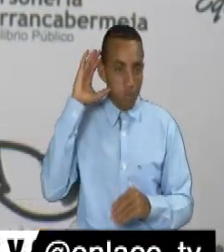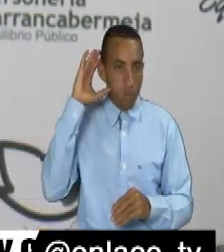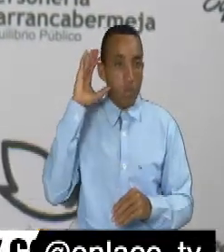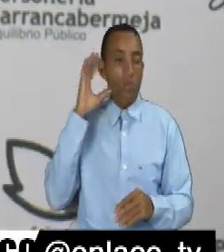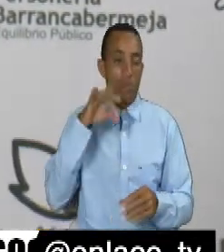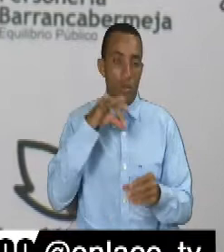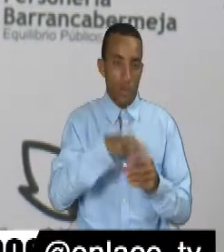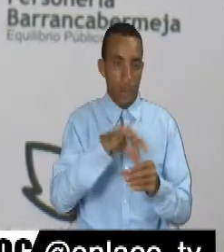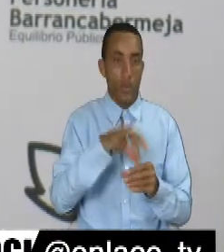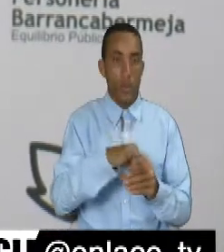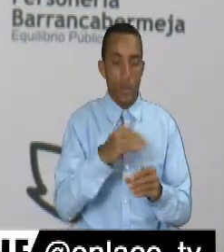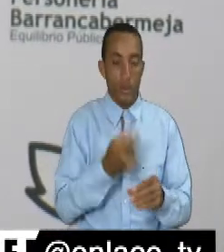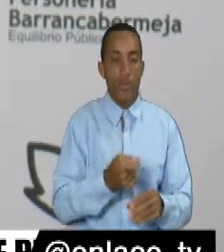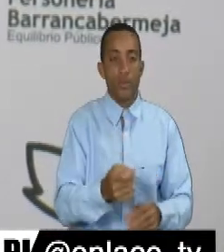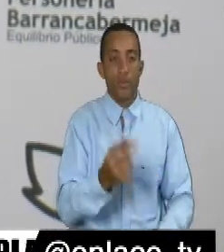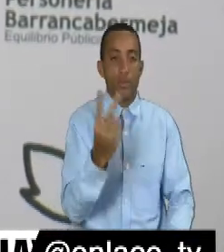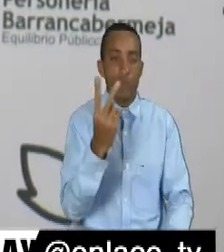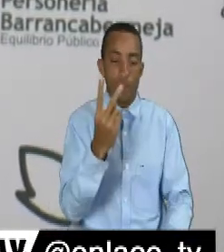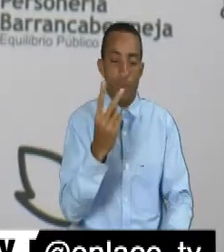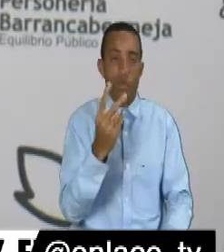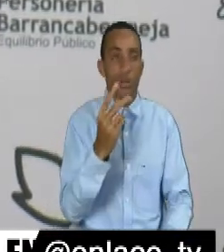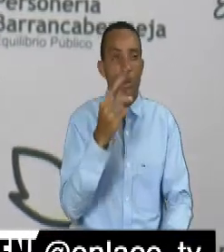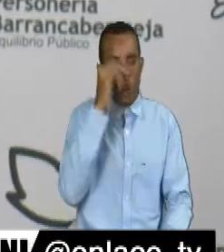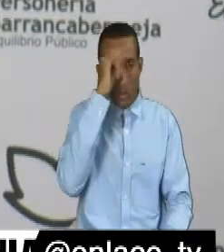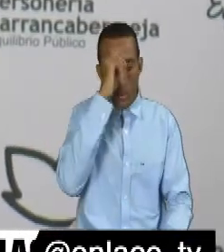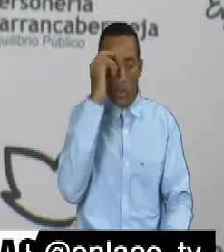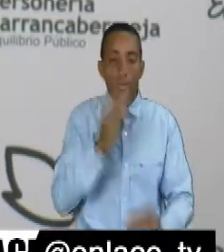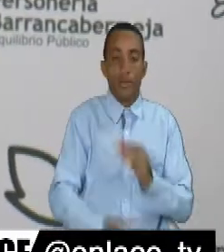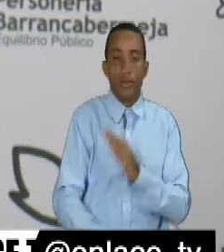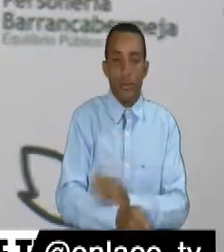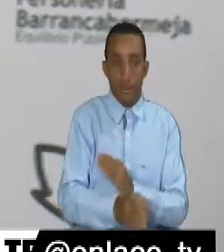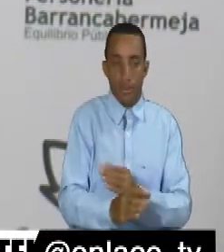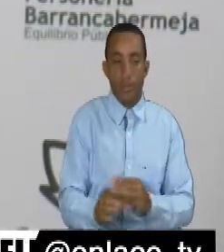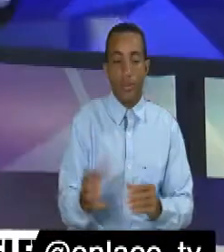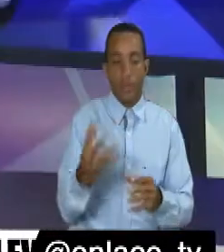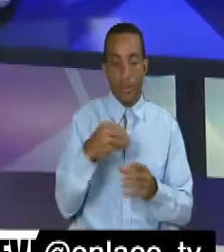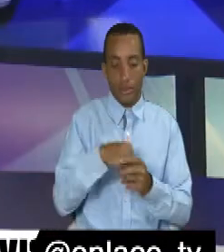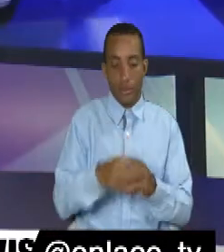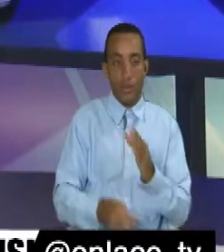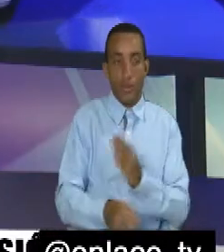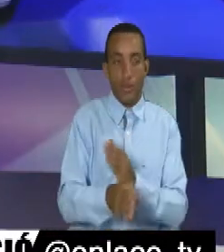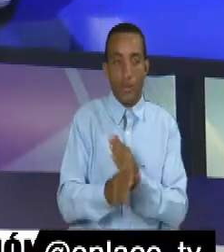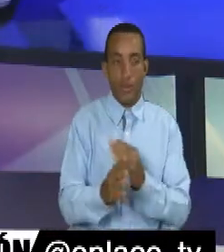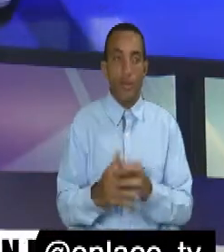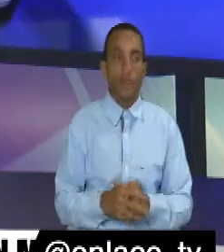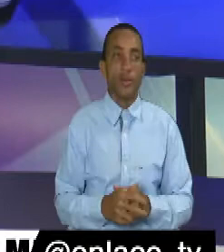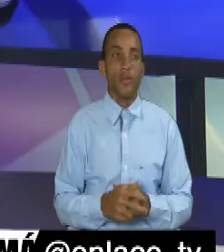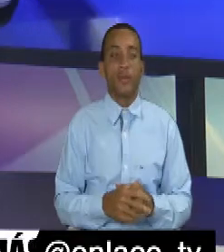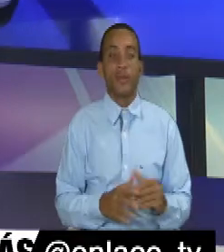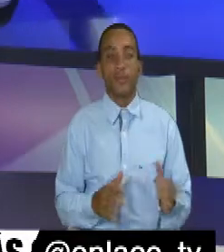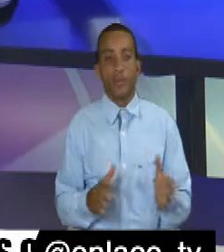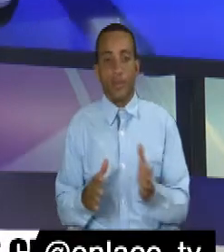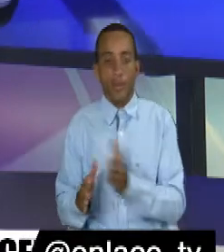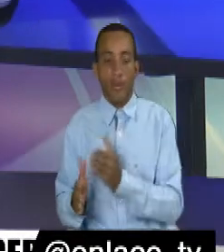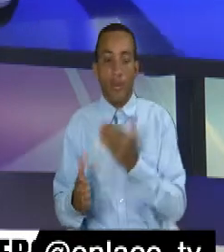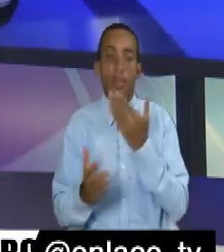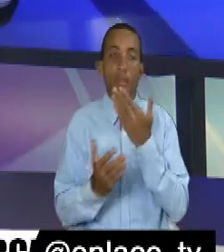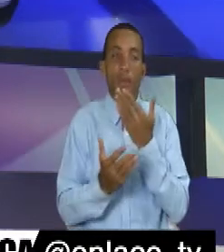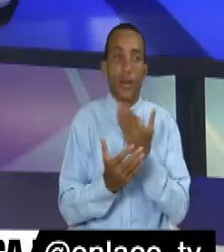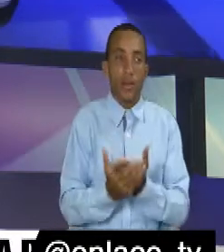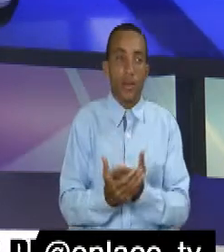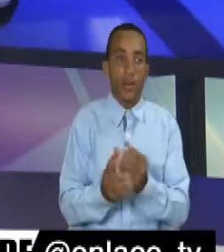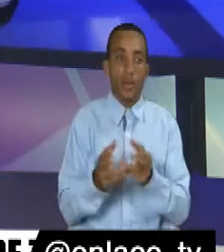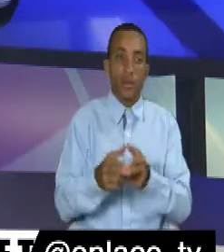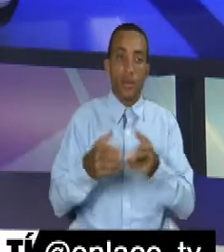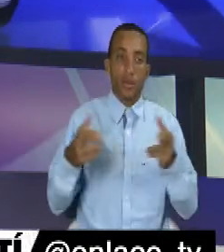elecciones atípicas en Barranca Bermeja. Continúen ustedes con más información en estudio. Muy buenas tardes. Gracias, Pedro, por